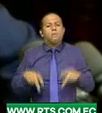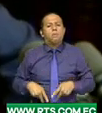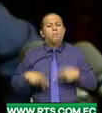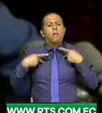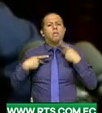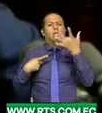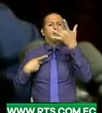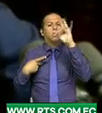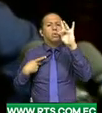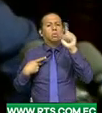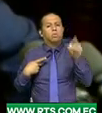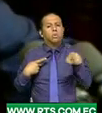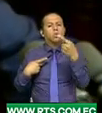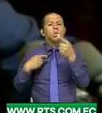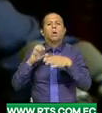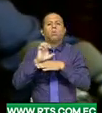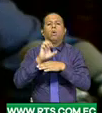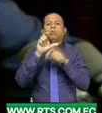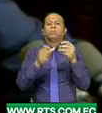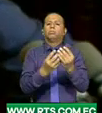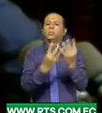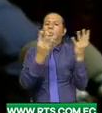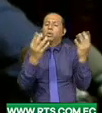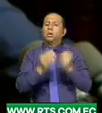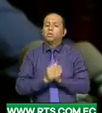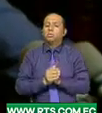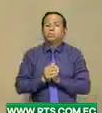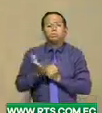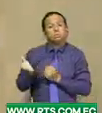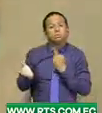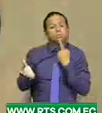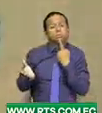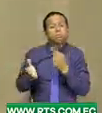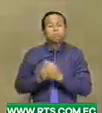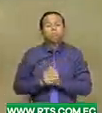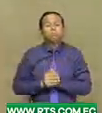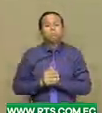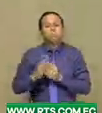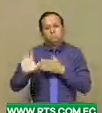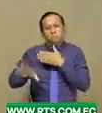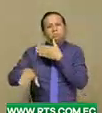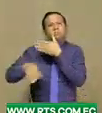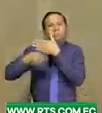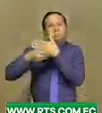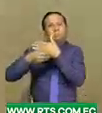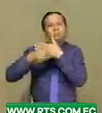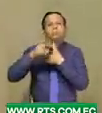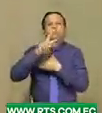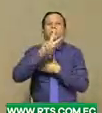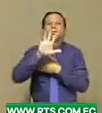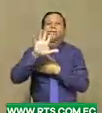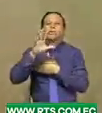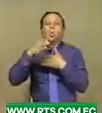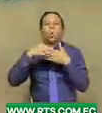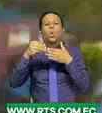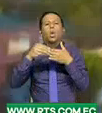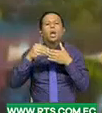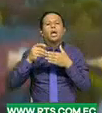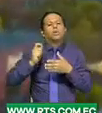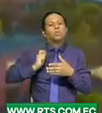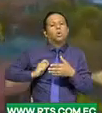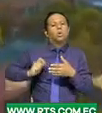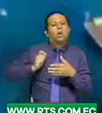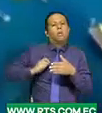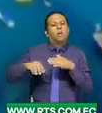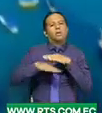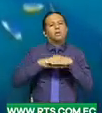de ecuatorianos. El primer mandatario recordó el incremento de $25 que se hizo al salario básico unificado, la Reserva